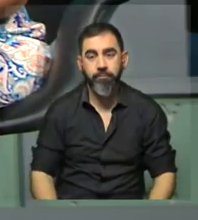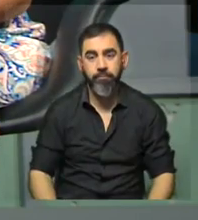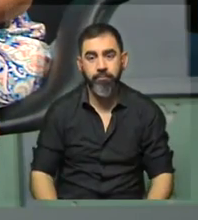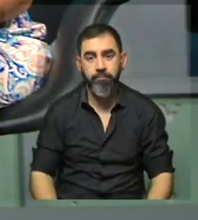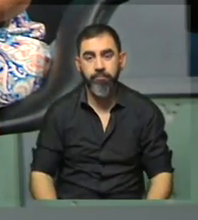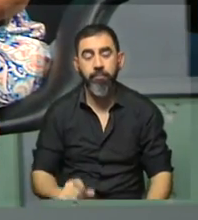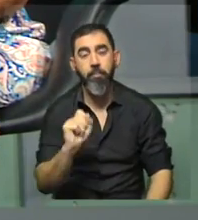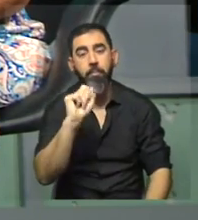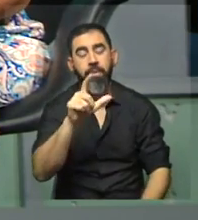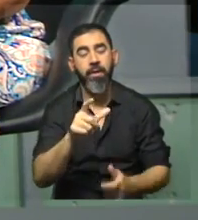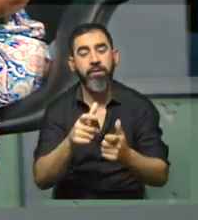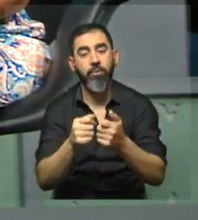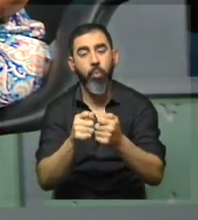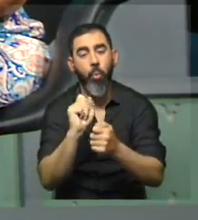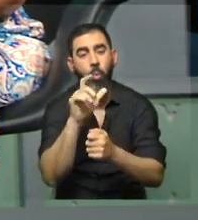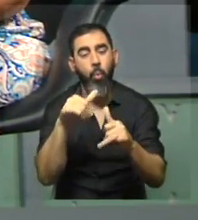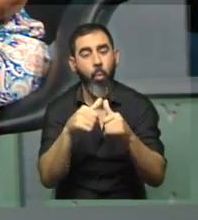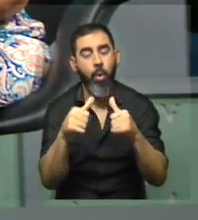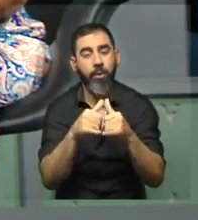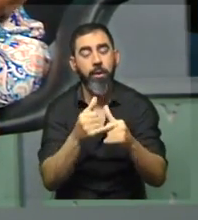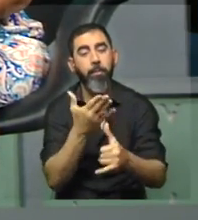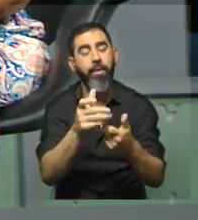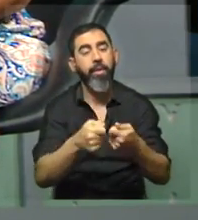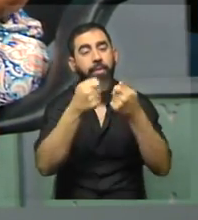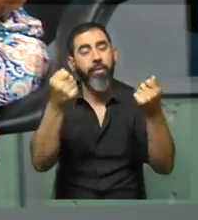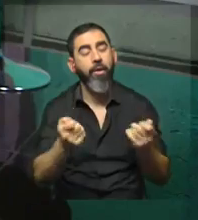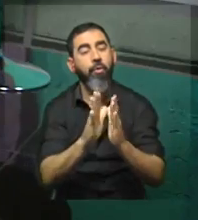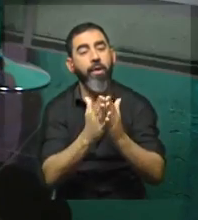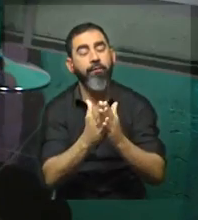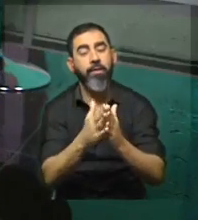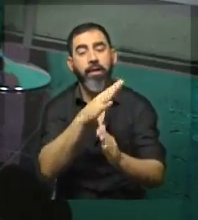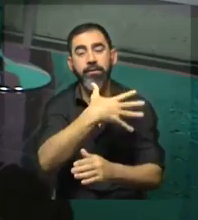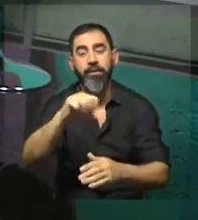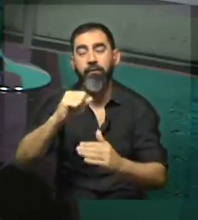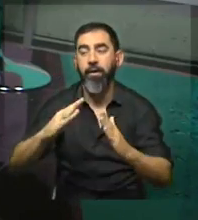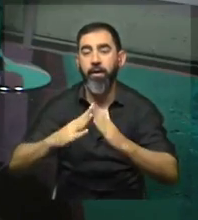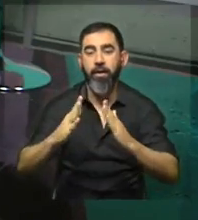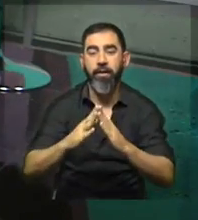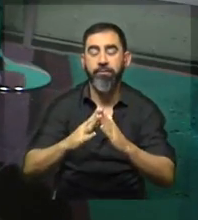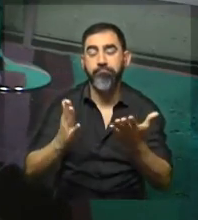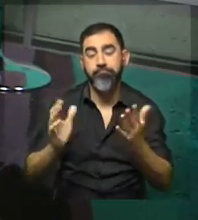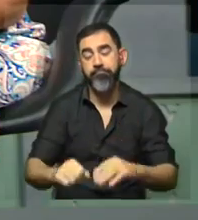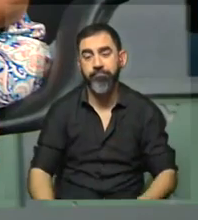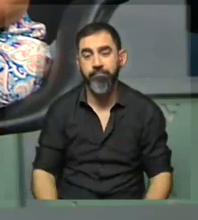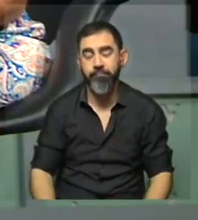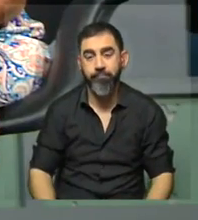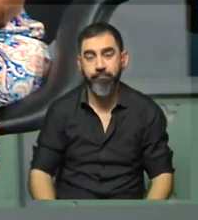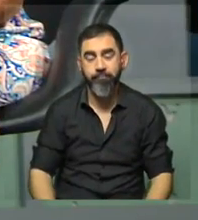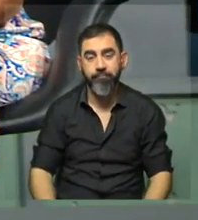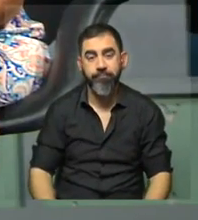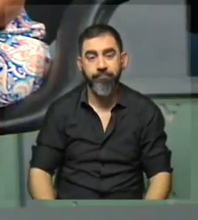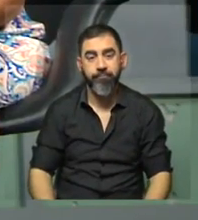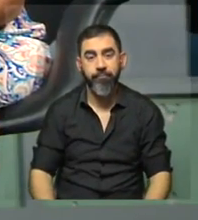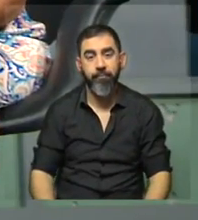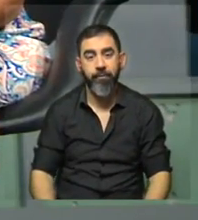es un crale, escribís por celular, un WhatsApp. ¿Un WhatsApp? Sí, la revista. ¿Se lo tira contra la puerta? por supuesto. Muy bien. Envueltita en nylon para que no... Allá en Peñarol